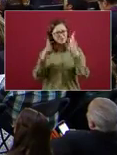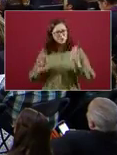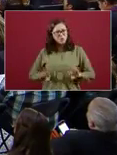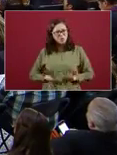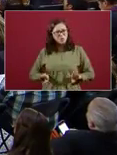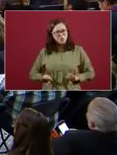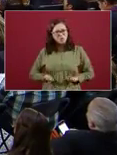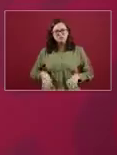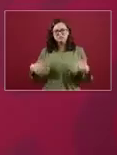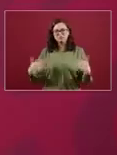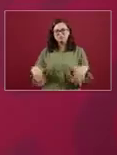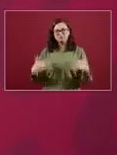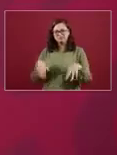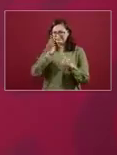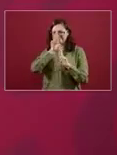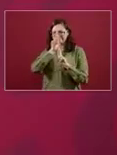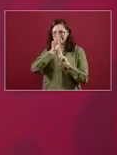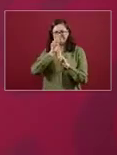que respeto mucho.